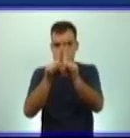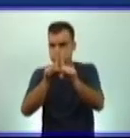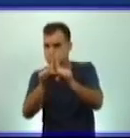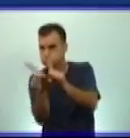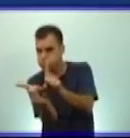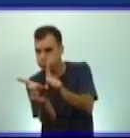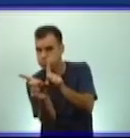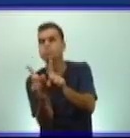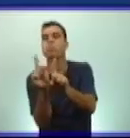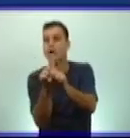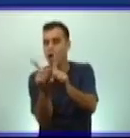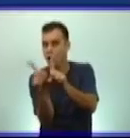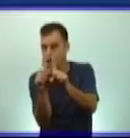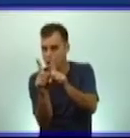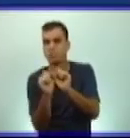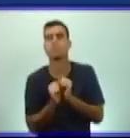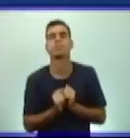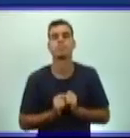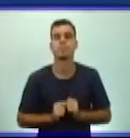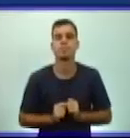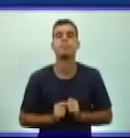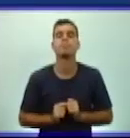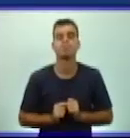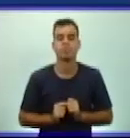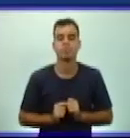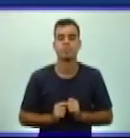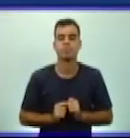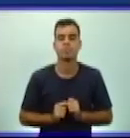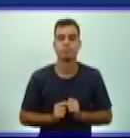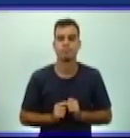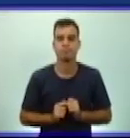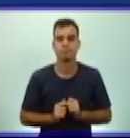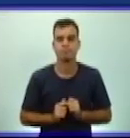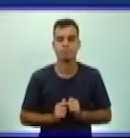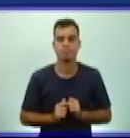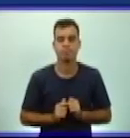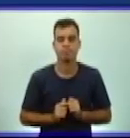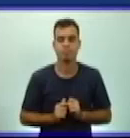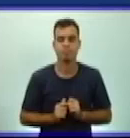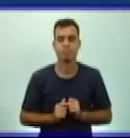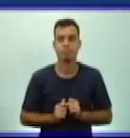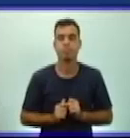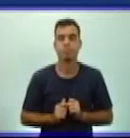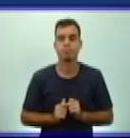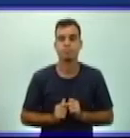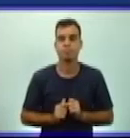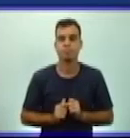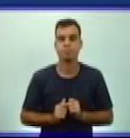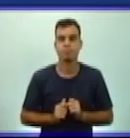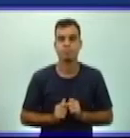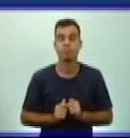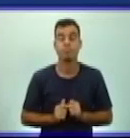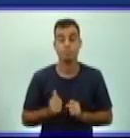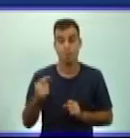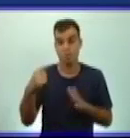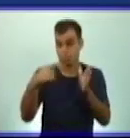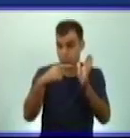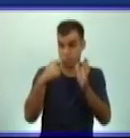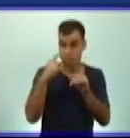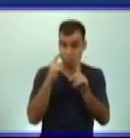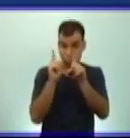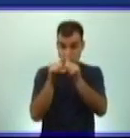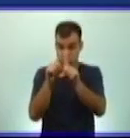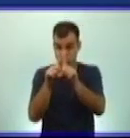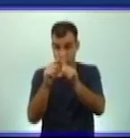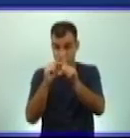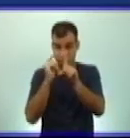movimiento rotacional. Bueno, pues como aparece en pantalla, el desplazamiento angular del radiovector para el punto está determinado por